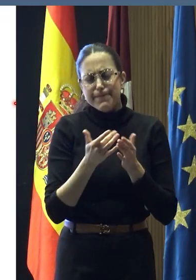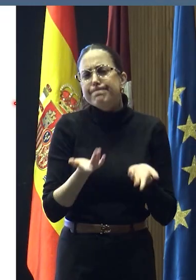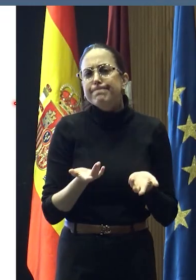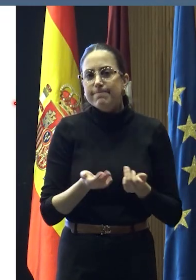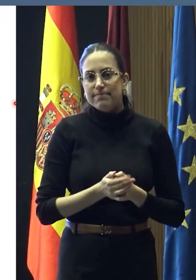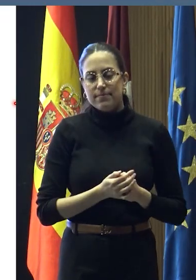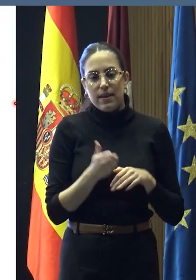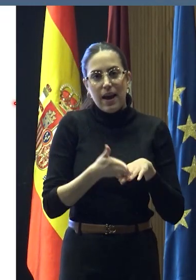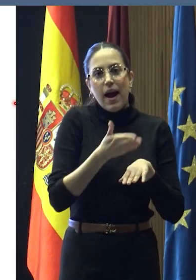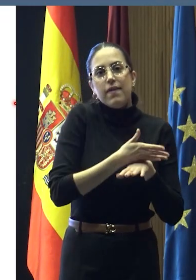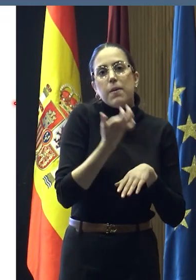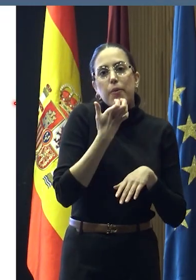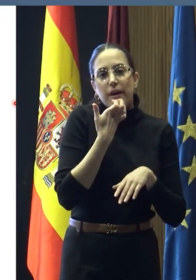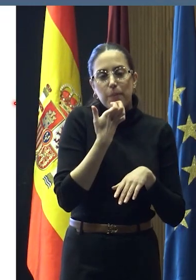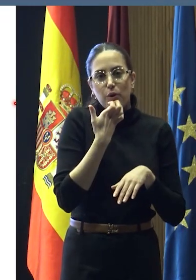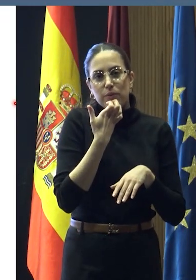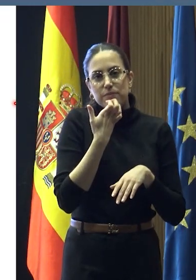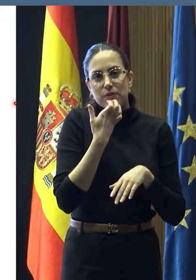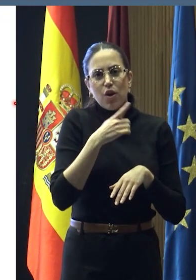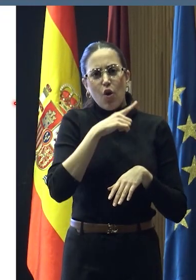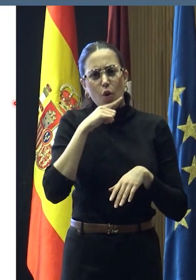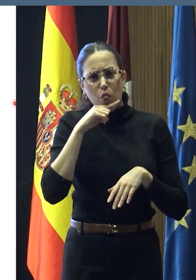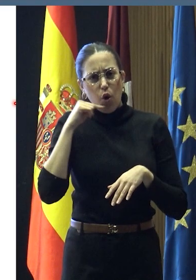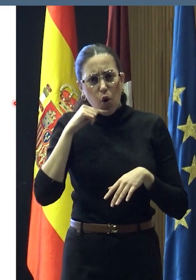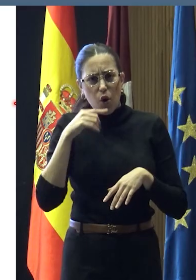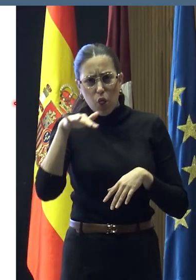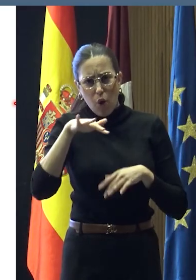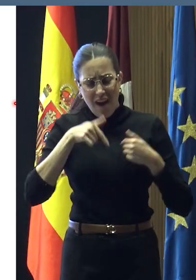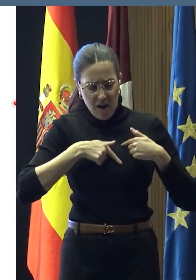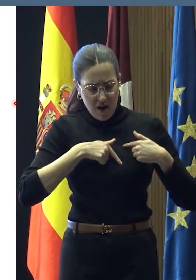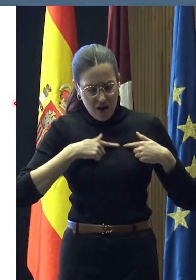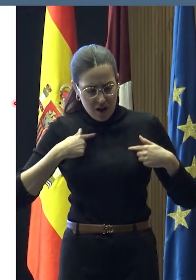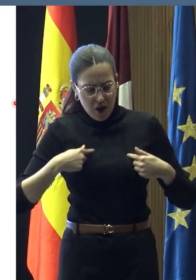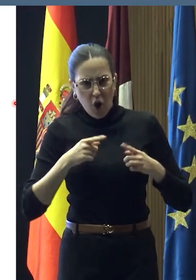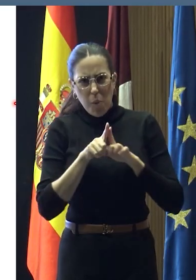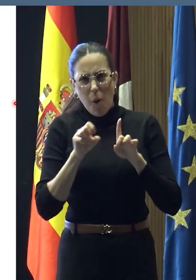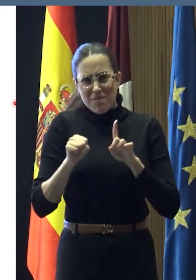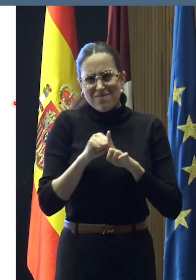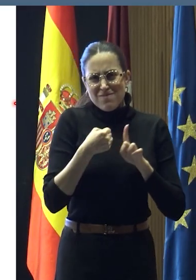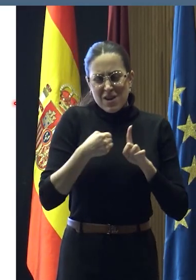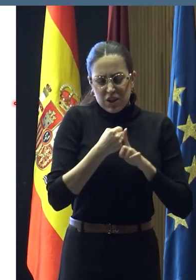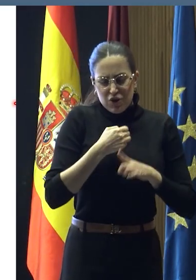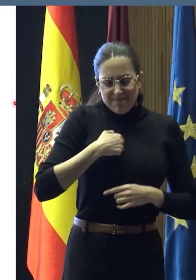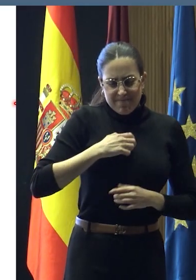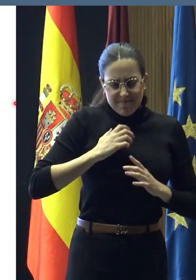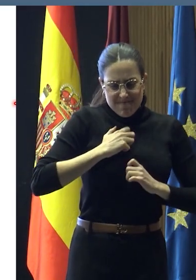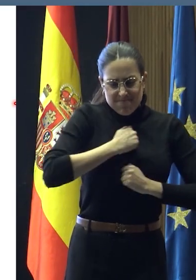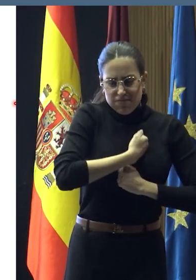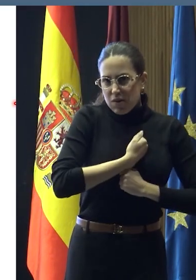no habían tenido el típico dolor torácico de opresión en el pecho,